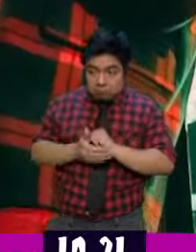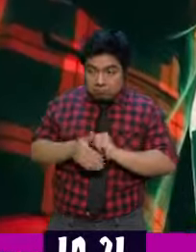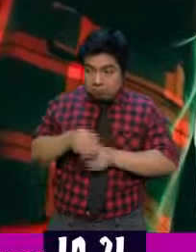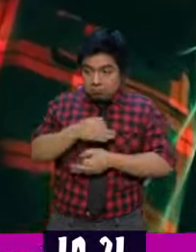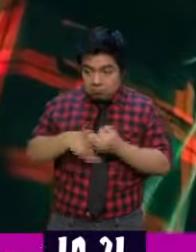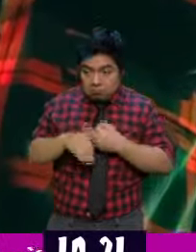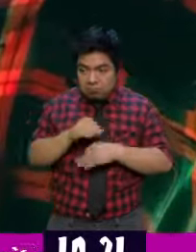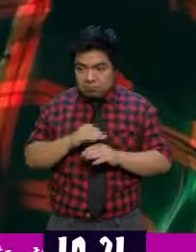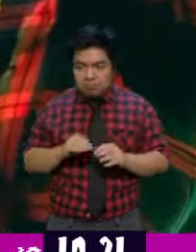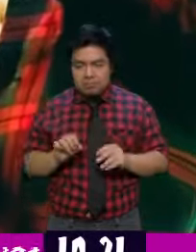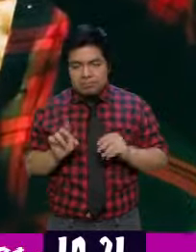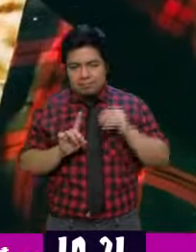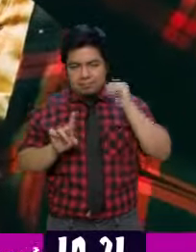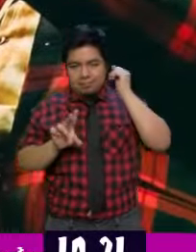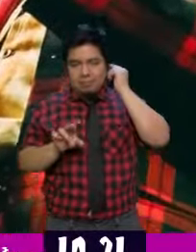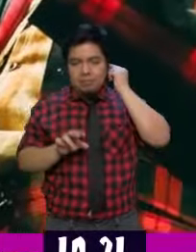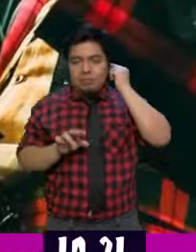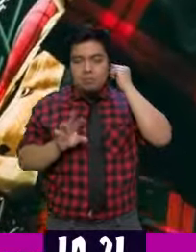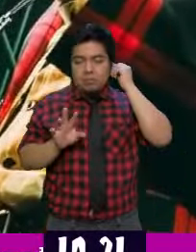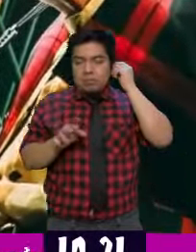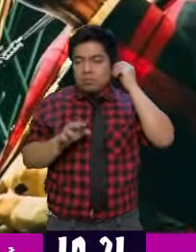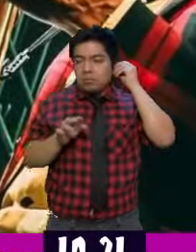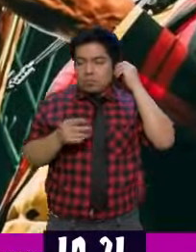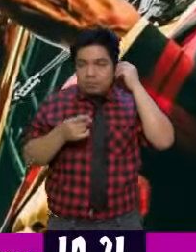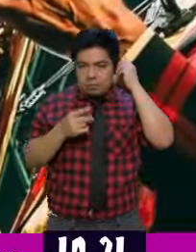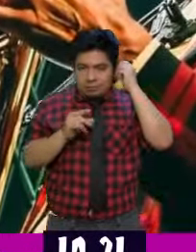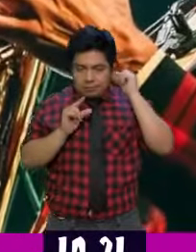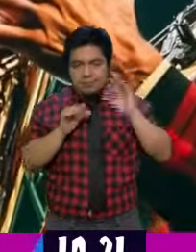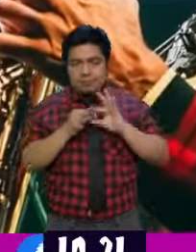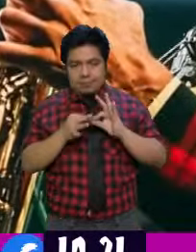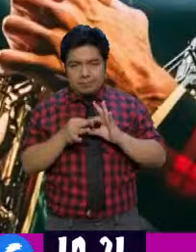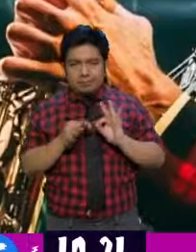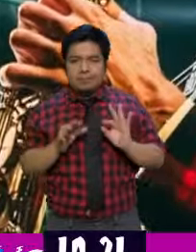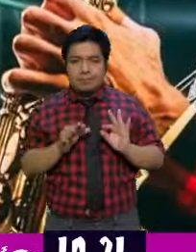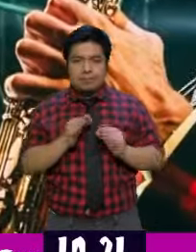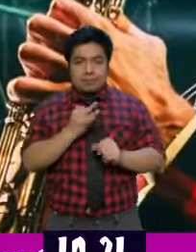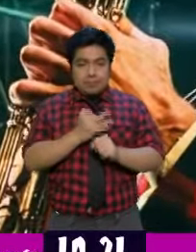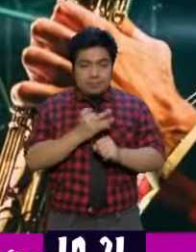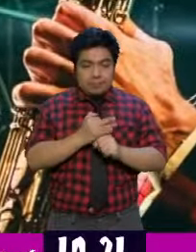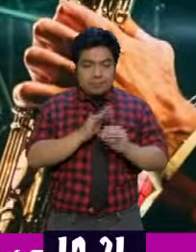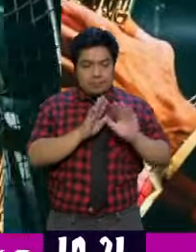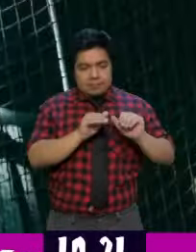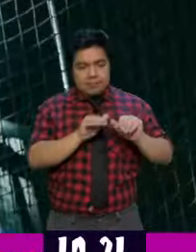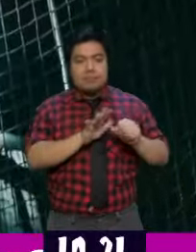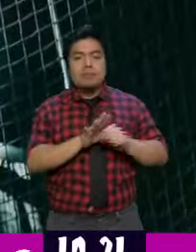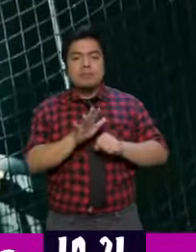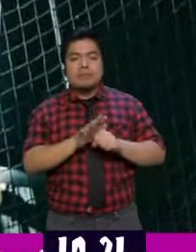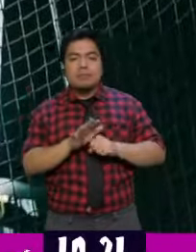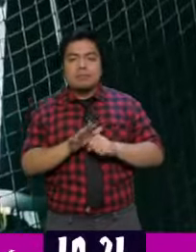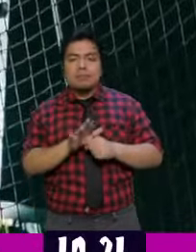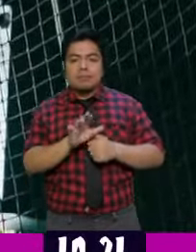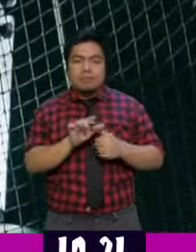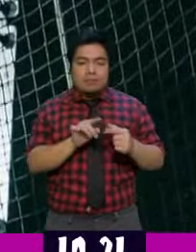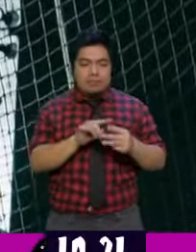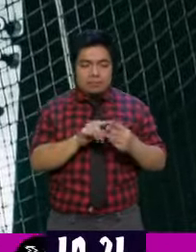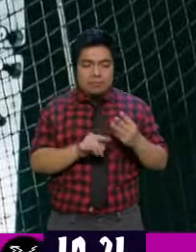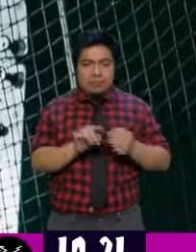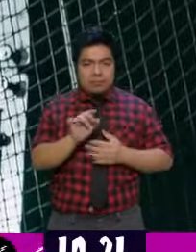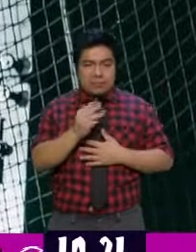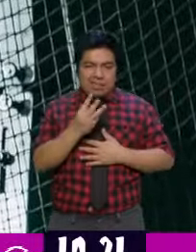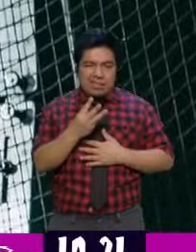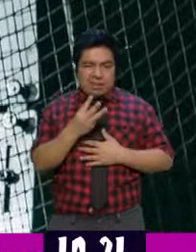con el capítulo final, ¿no? ¿Por qué no aclaramos esta situación? No, claro, en realidad lo que estamos despidiendo es a este triple